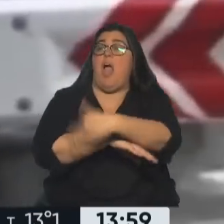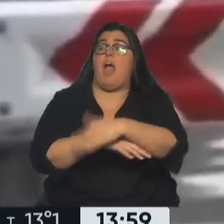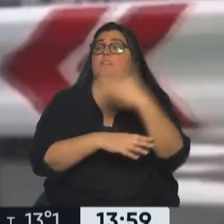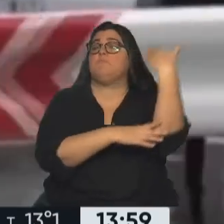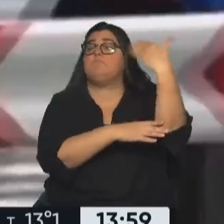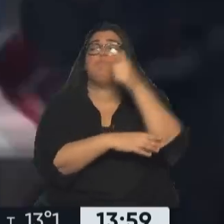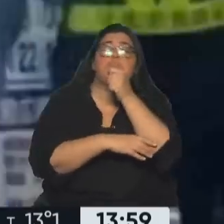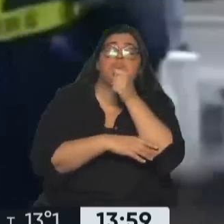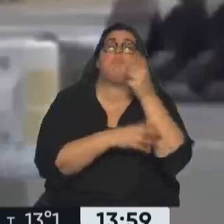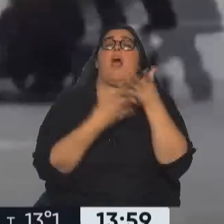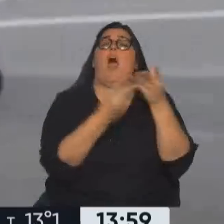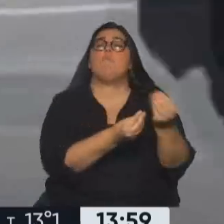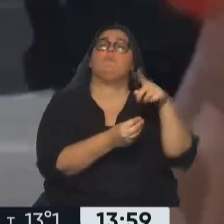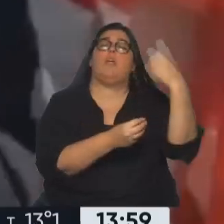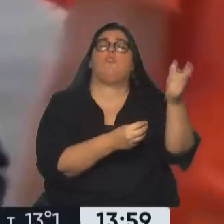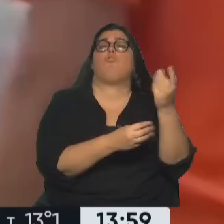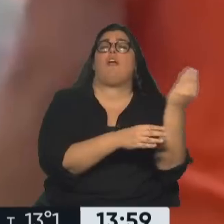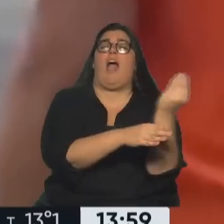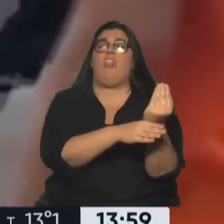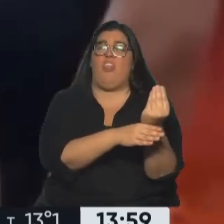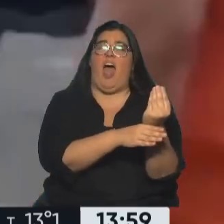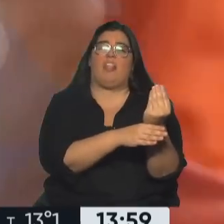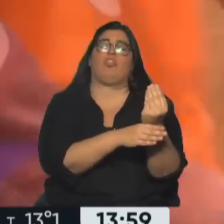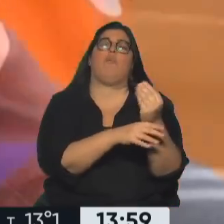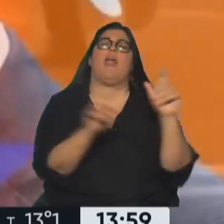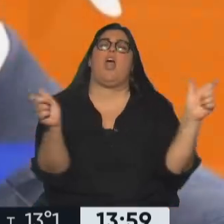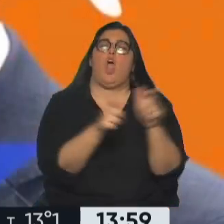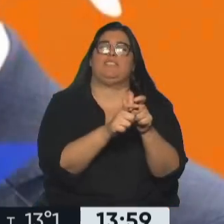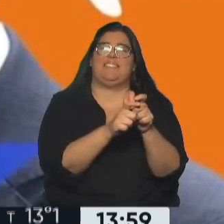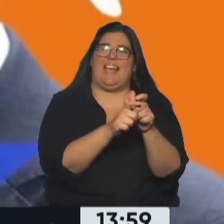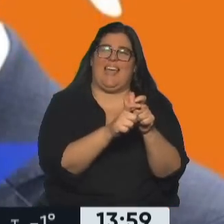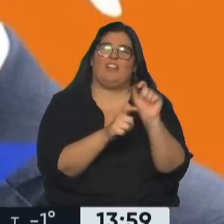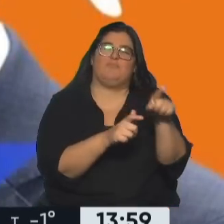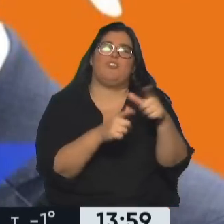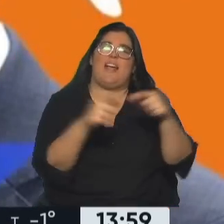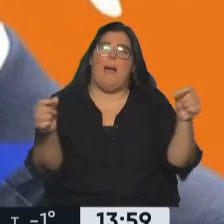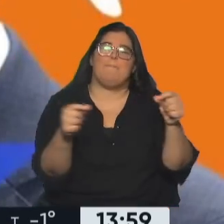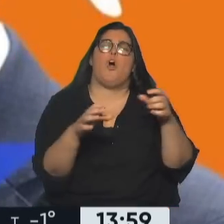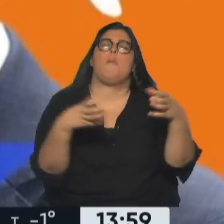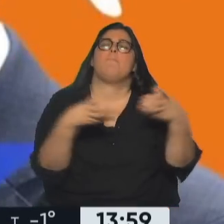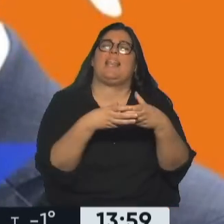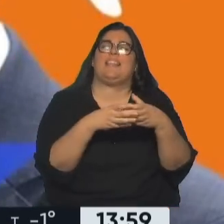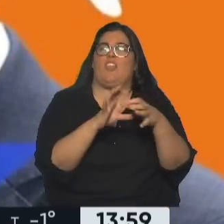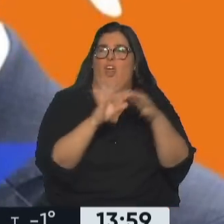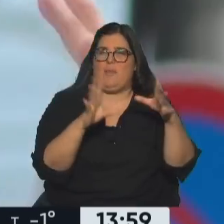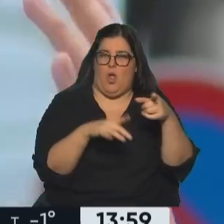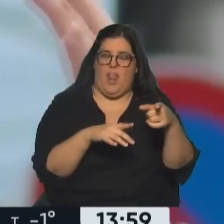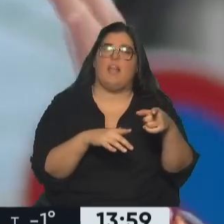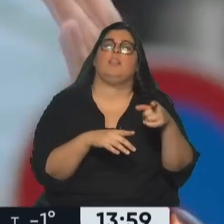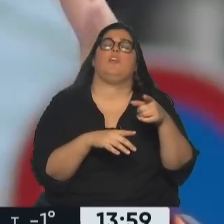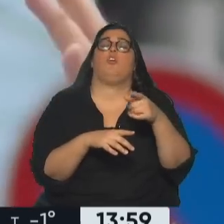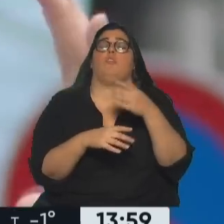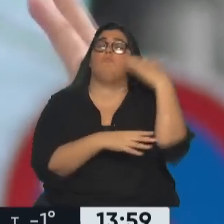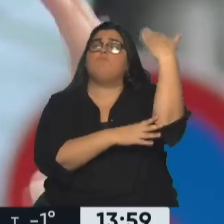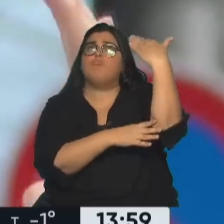a la reelección de Kei Sato, candidato a la Cámara de Consejeros de la Dieta de Japón por el Partido Liberal Democrático, cuando recibió 2 disparos por